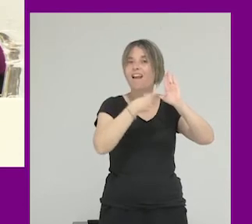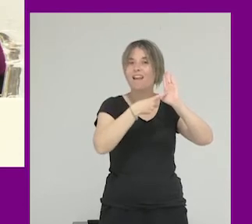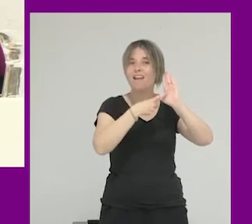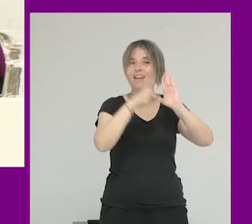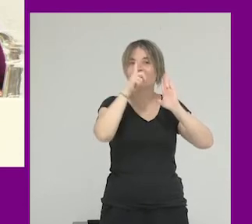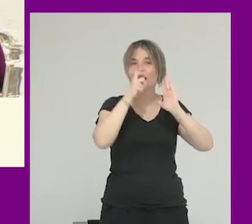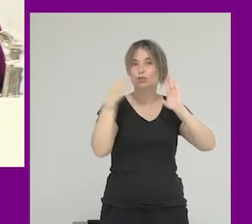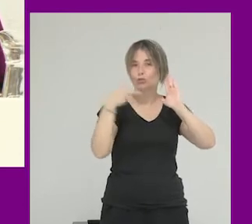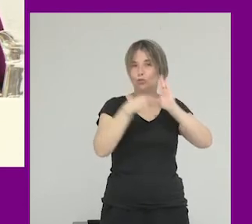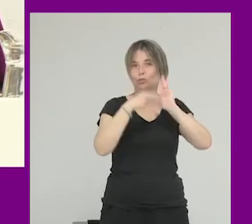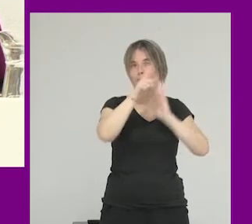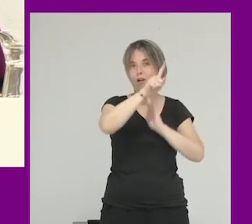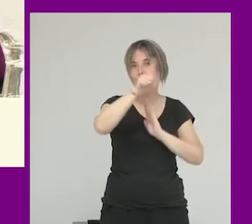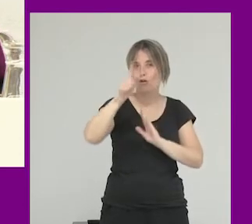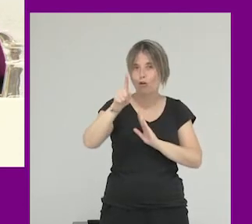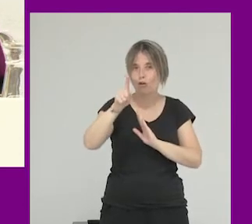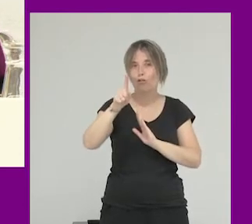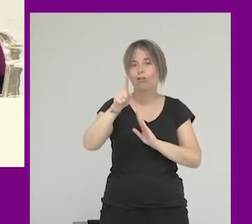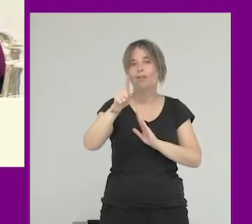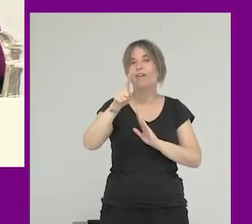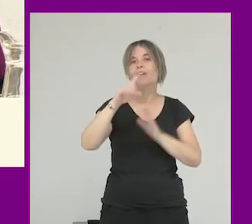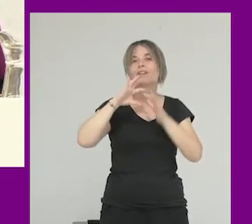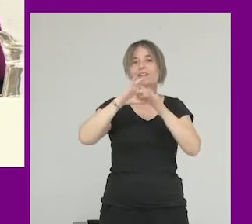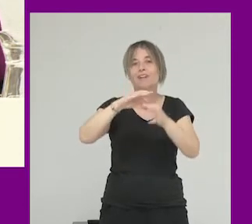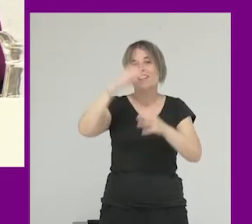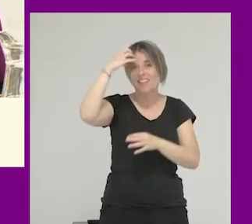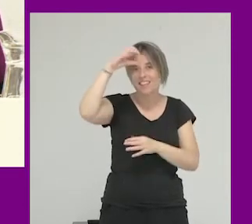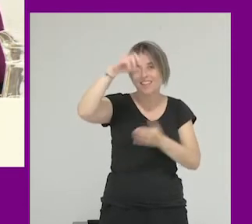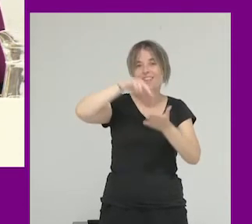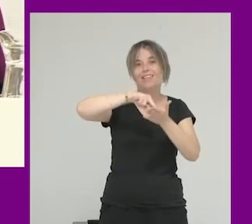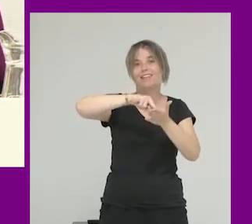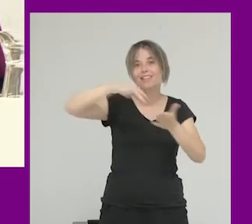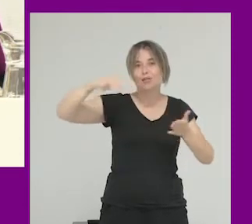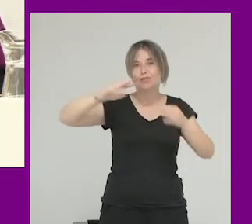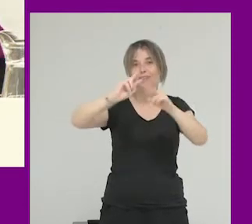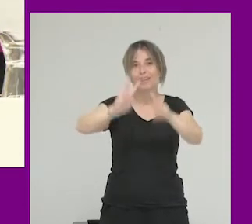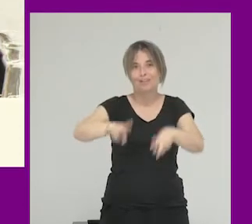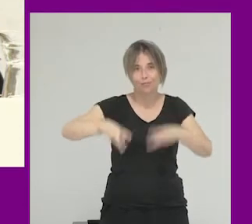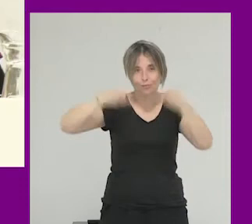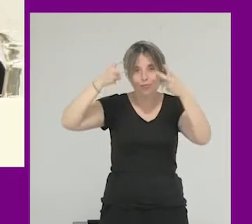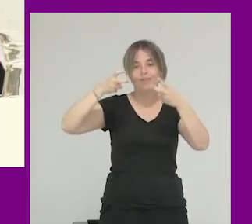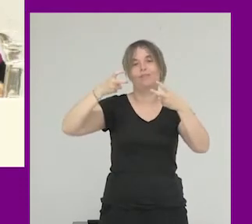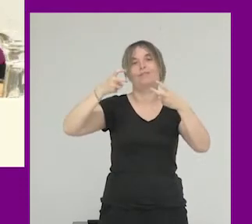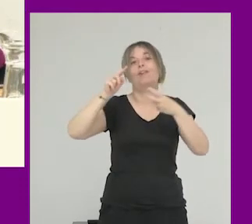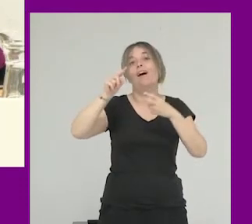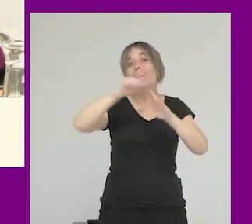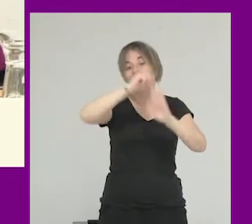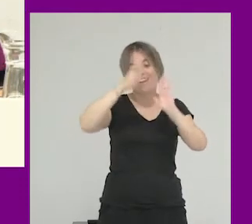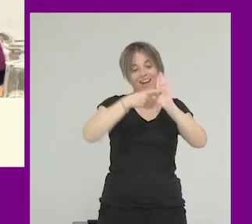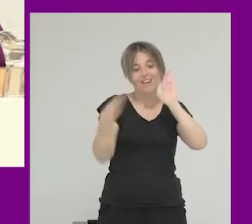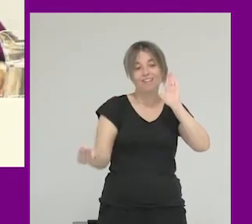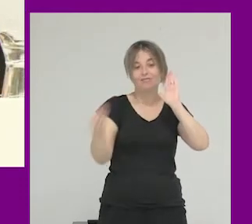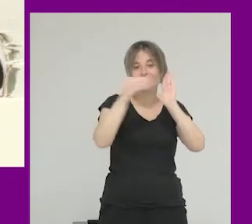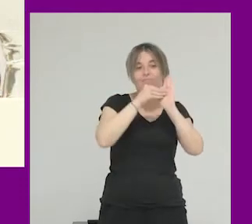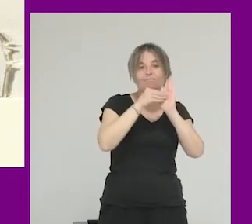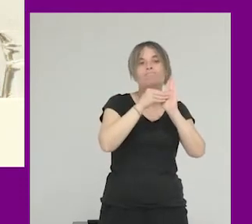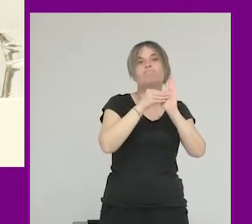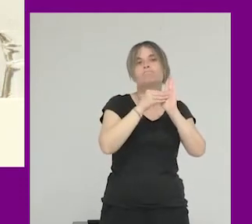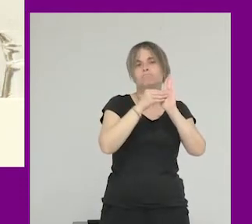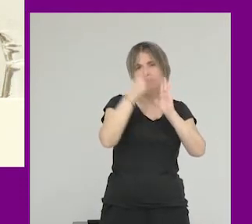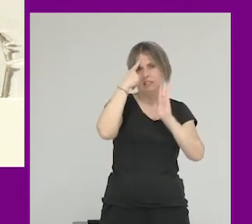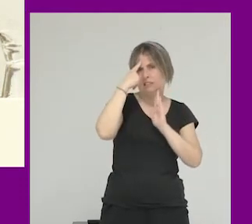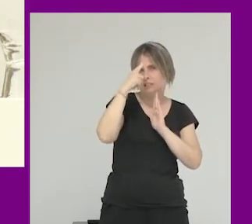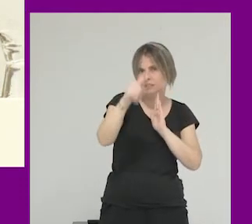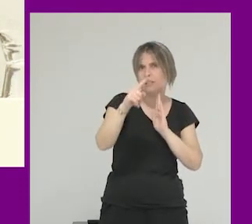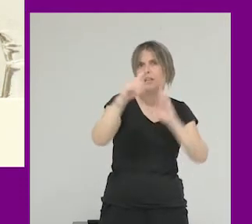del 2011, que es de la ciencia, la tecnología y la innovación, que se incluyó, me consta